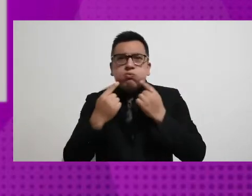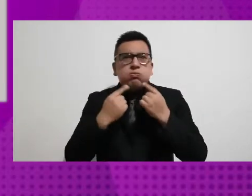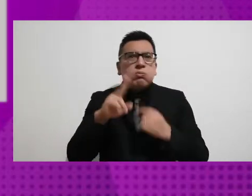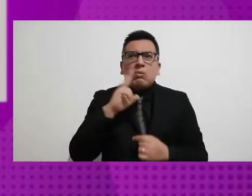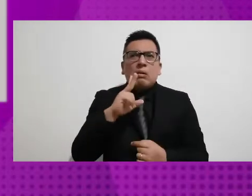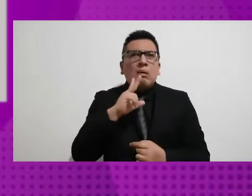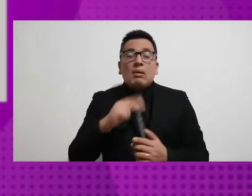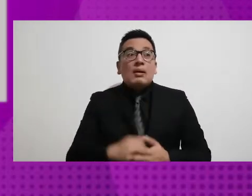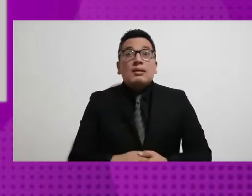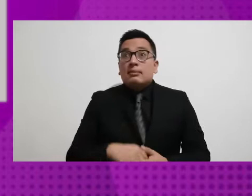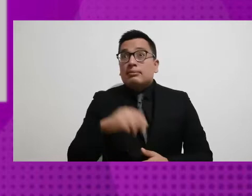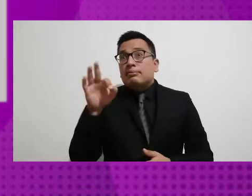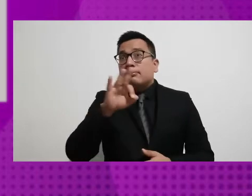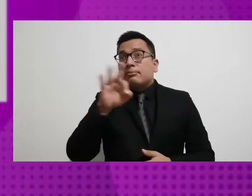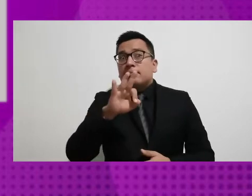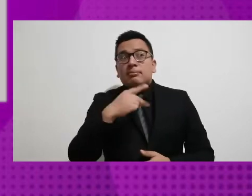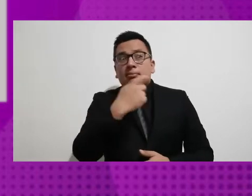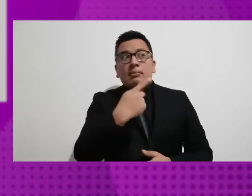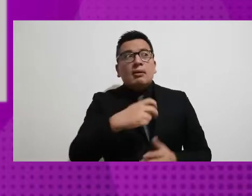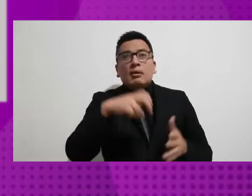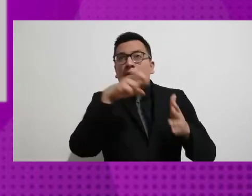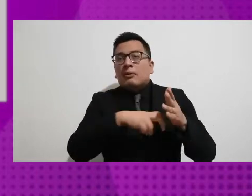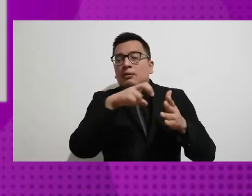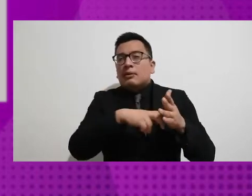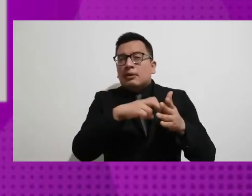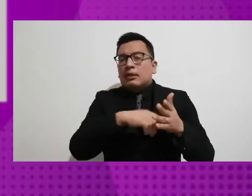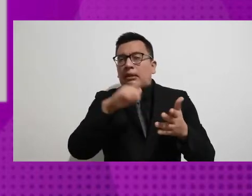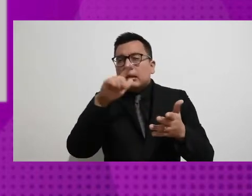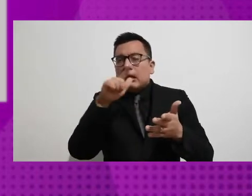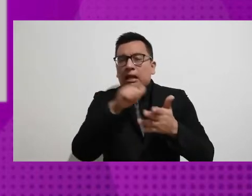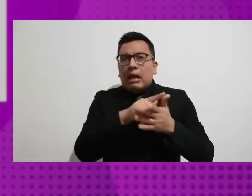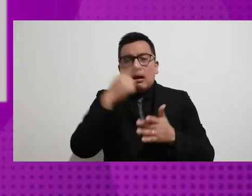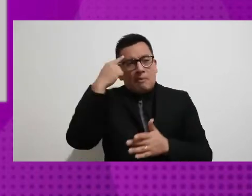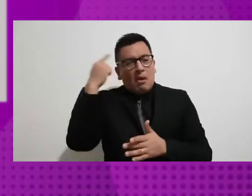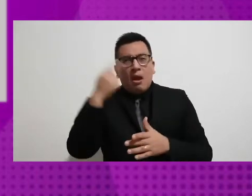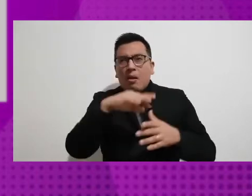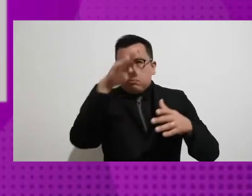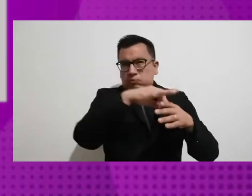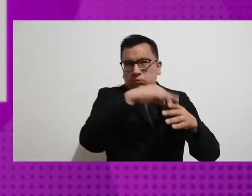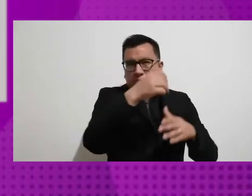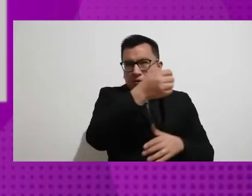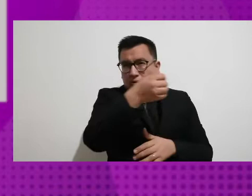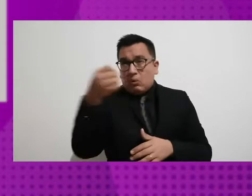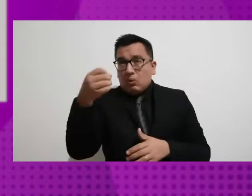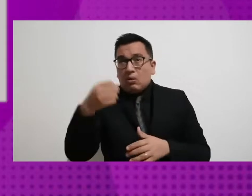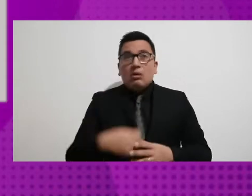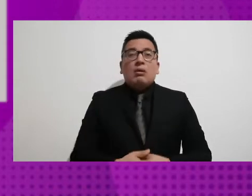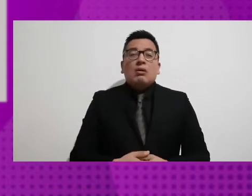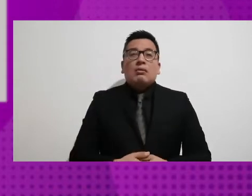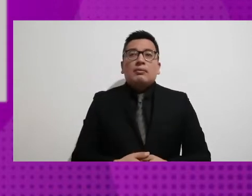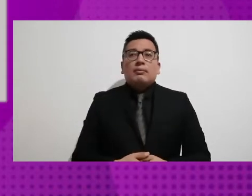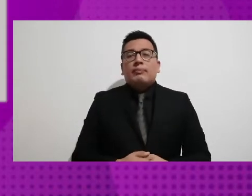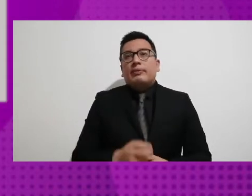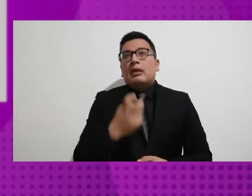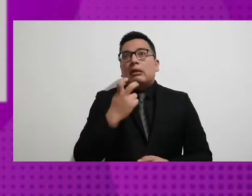discutiendo la posibilidad de una reforma político-electoral que impacte en